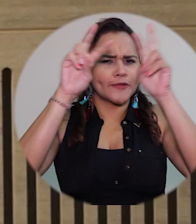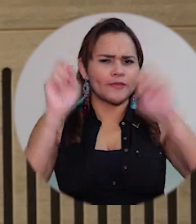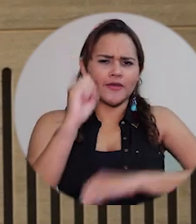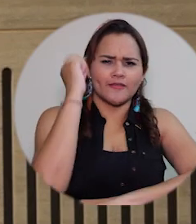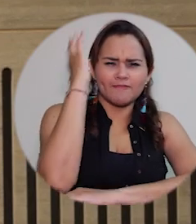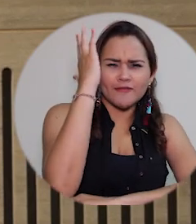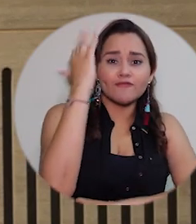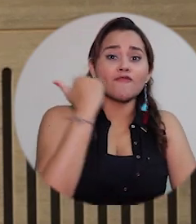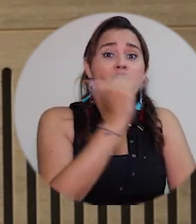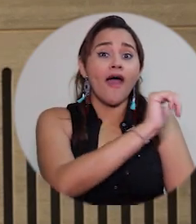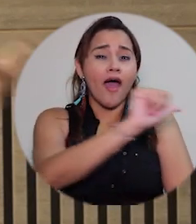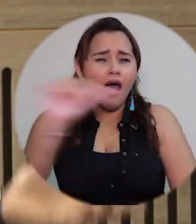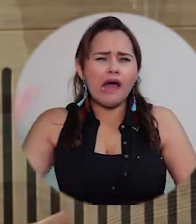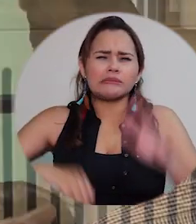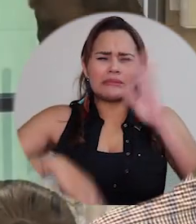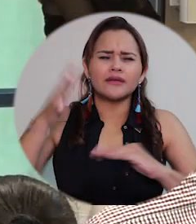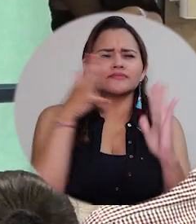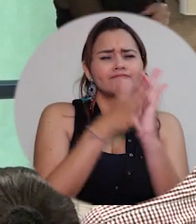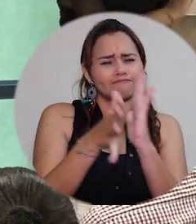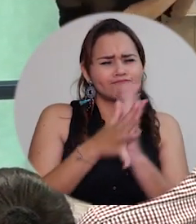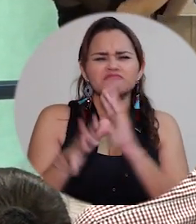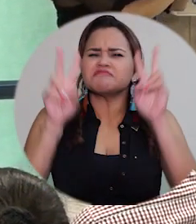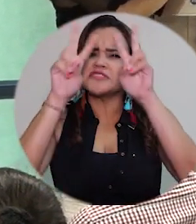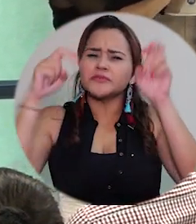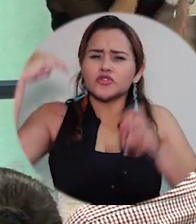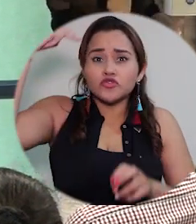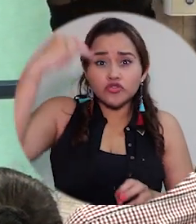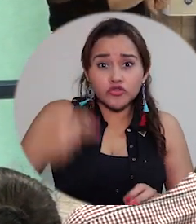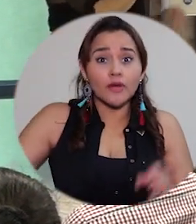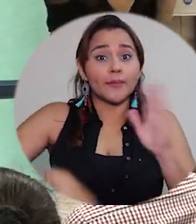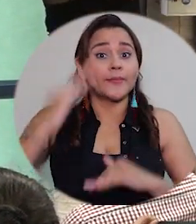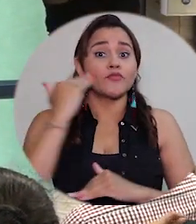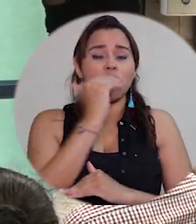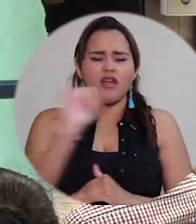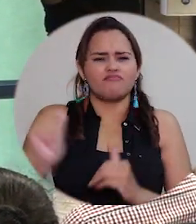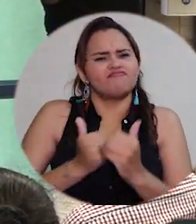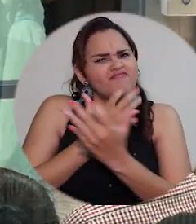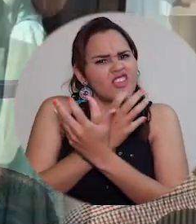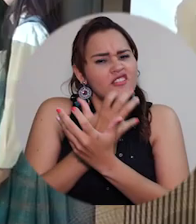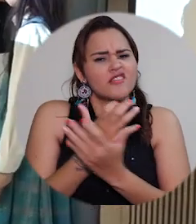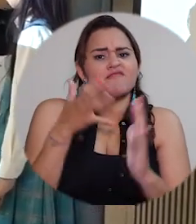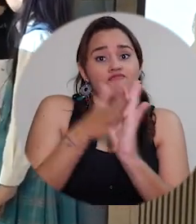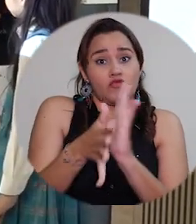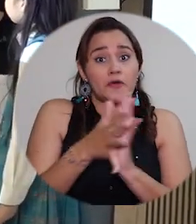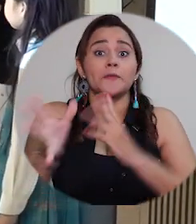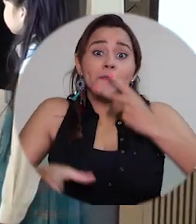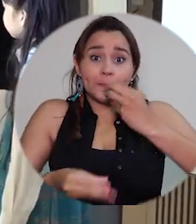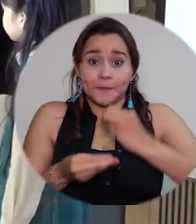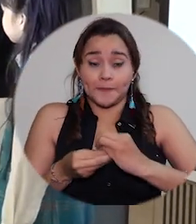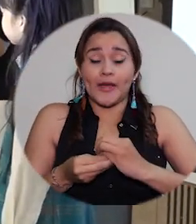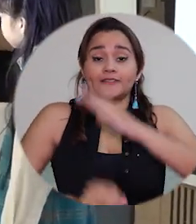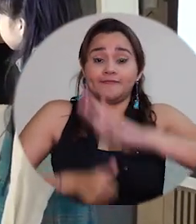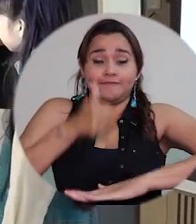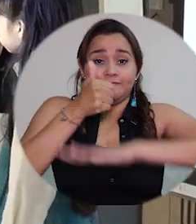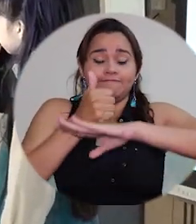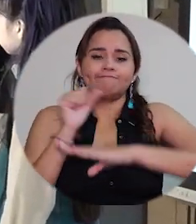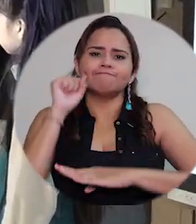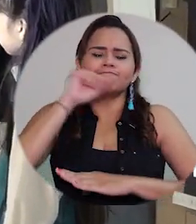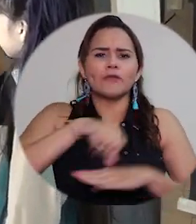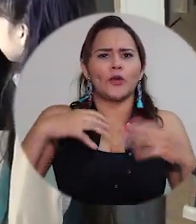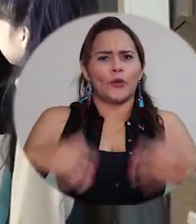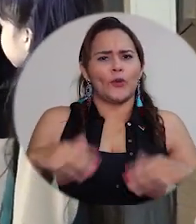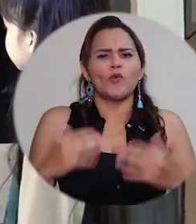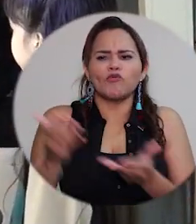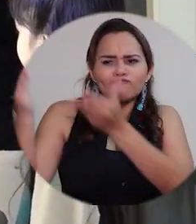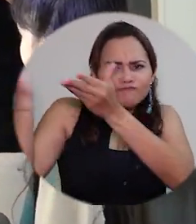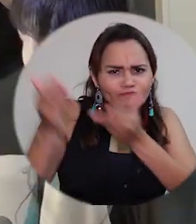con un discurso en honor a distintas mujeres que a lo largo de la historia han hecho grandes aportes a la ciencia el doctor pablo verá salazar rector de la universidad